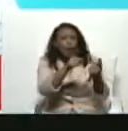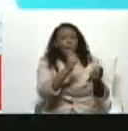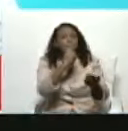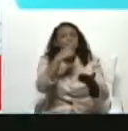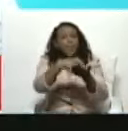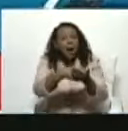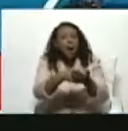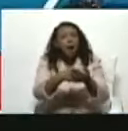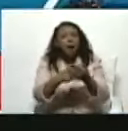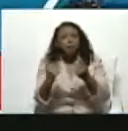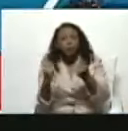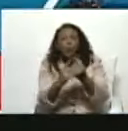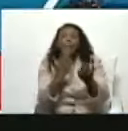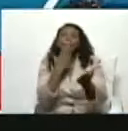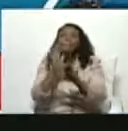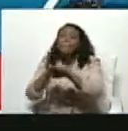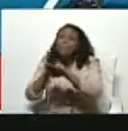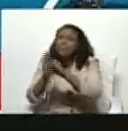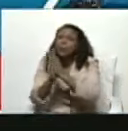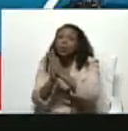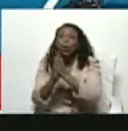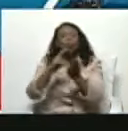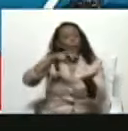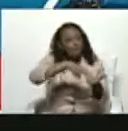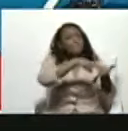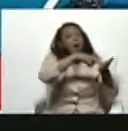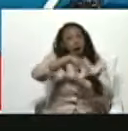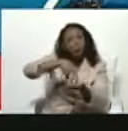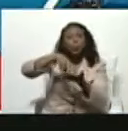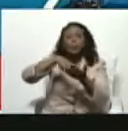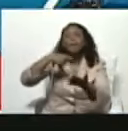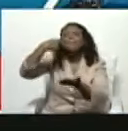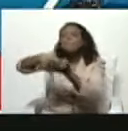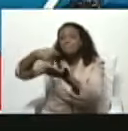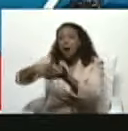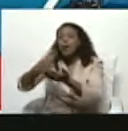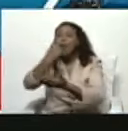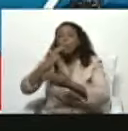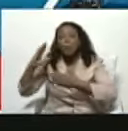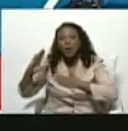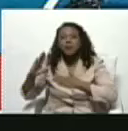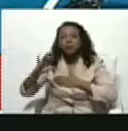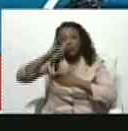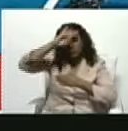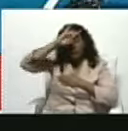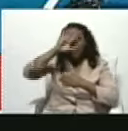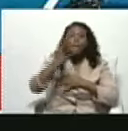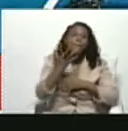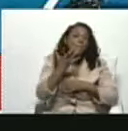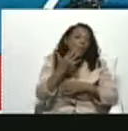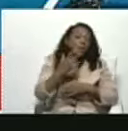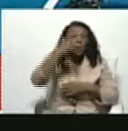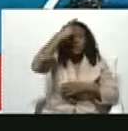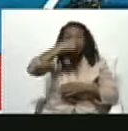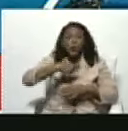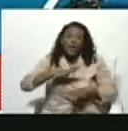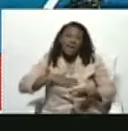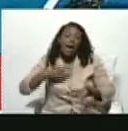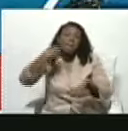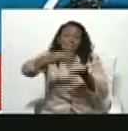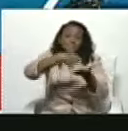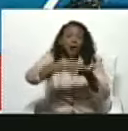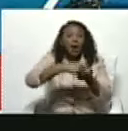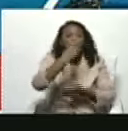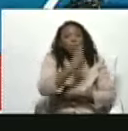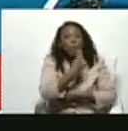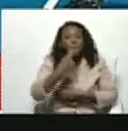hacen, piden y ustedes hacen el pago de esa promesa de los devotos. Exactamente, por lo menos la persona que quiera pagar una